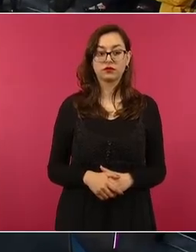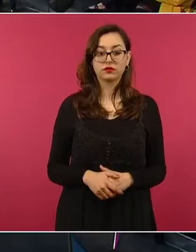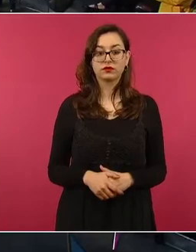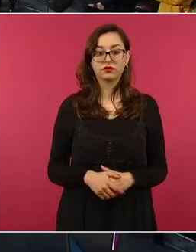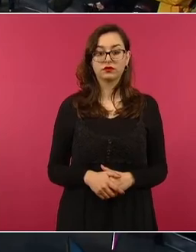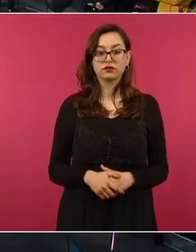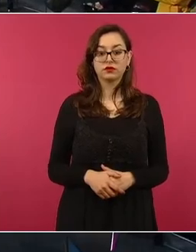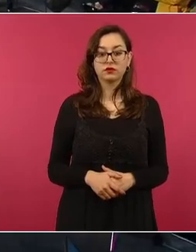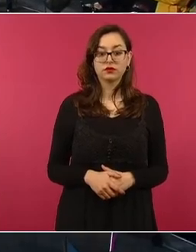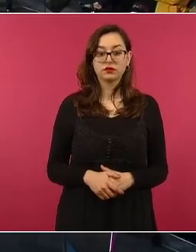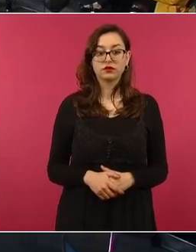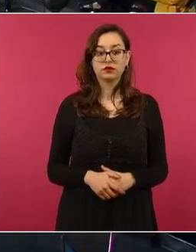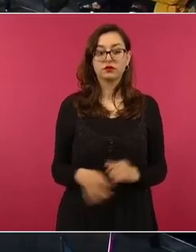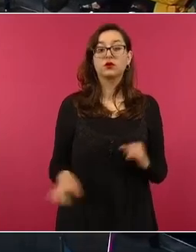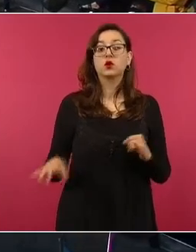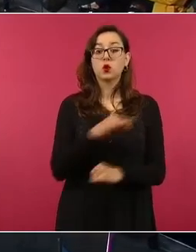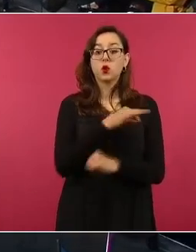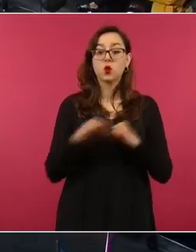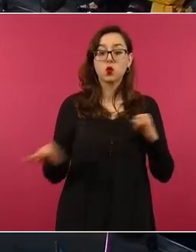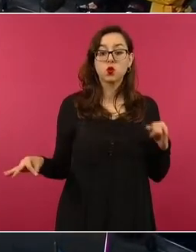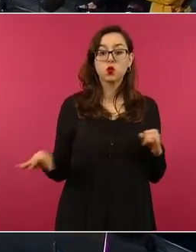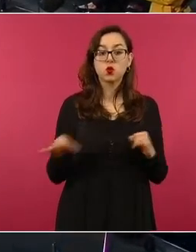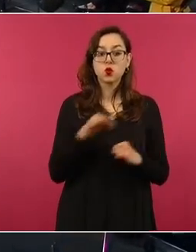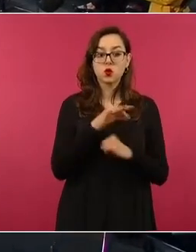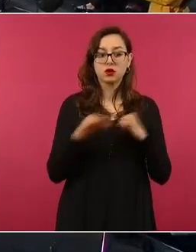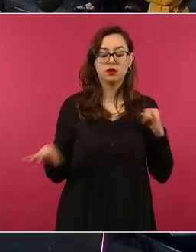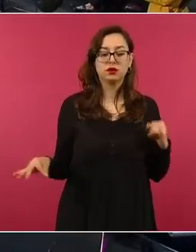Nada más para terminar, porque mire,